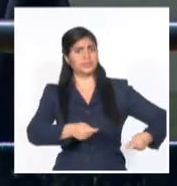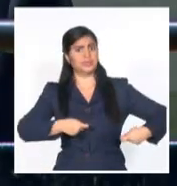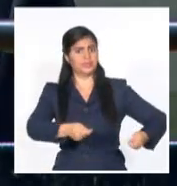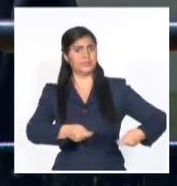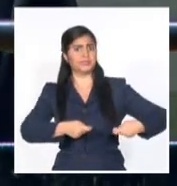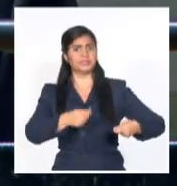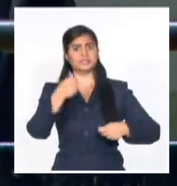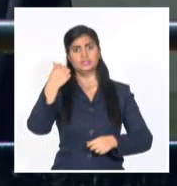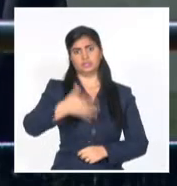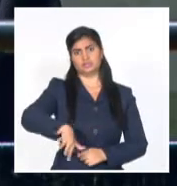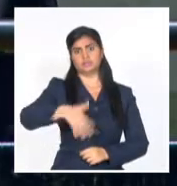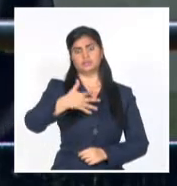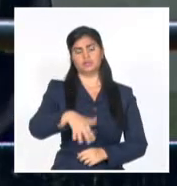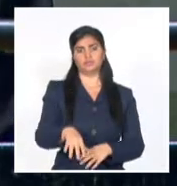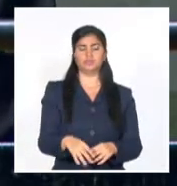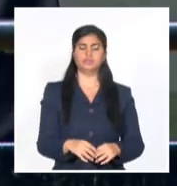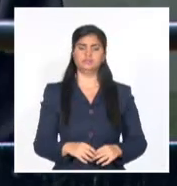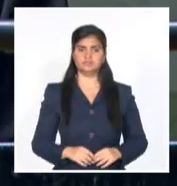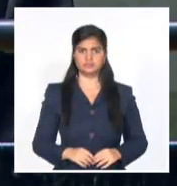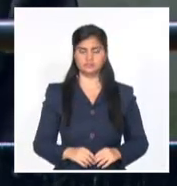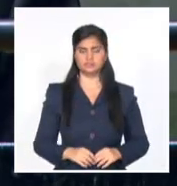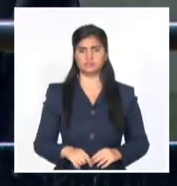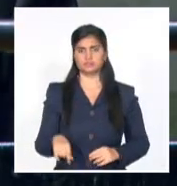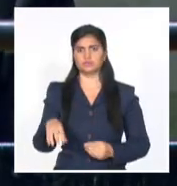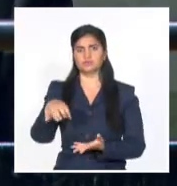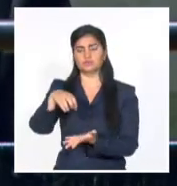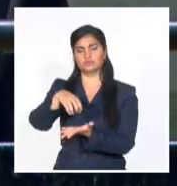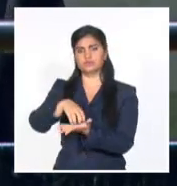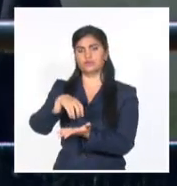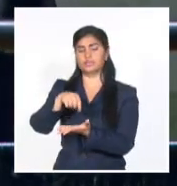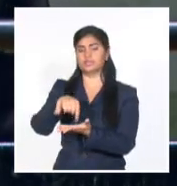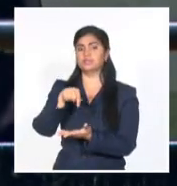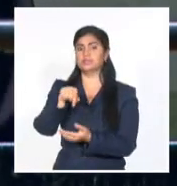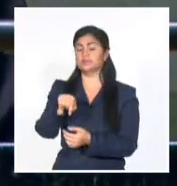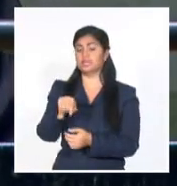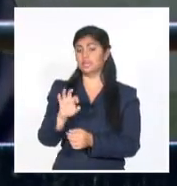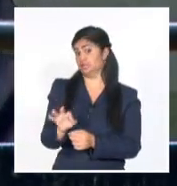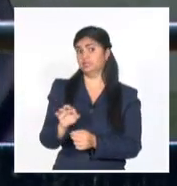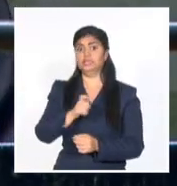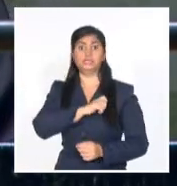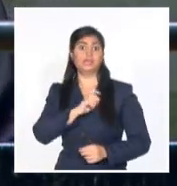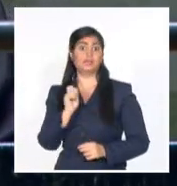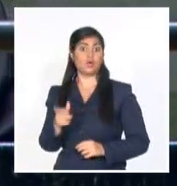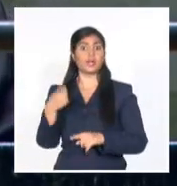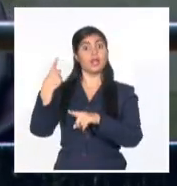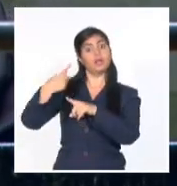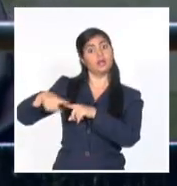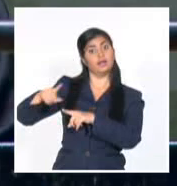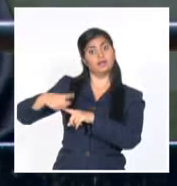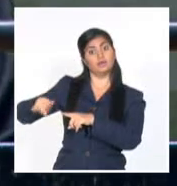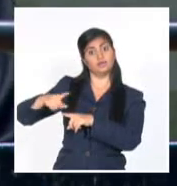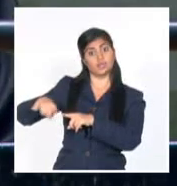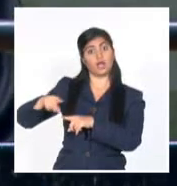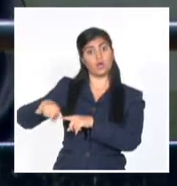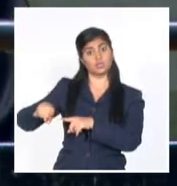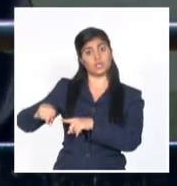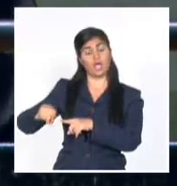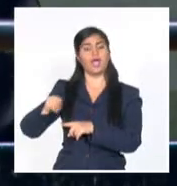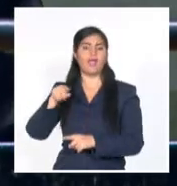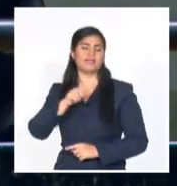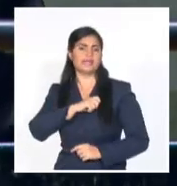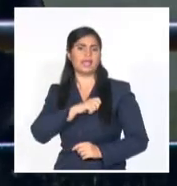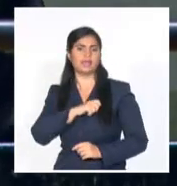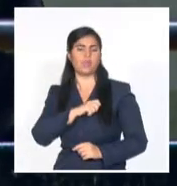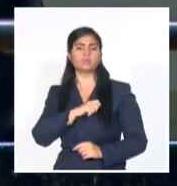repuesto indispensables para evitar los cortes de energía y asegurar el funcionamiento de la